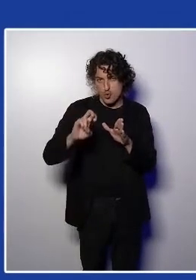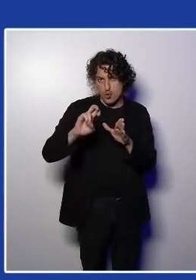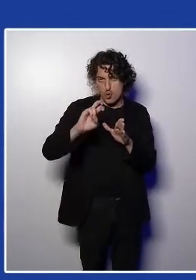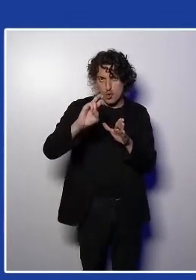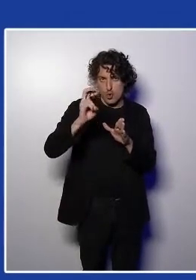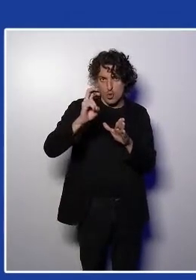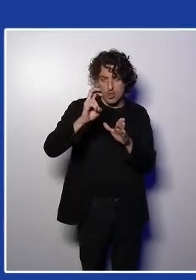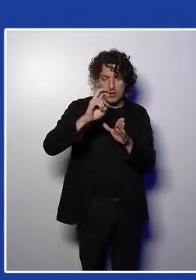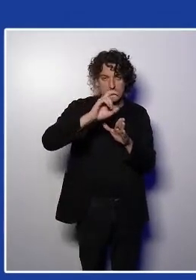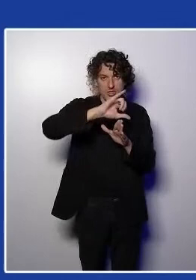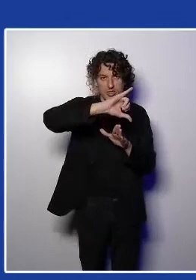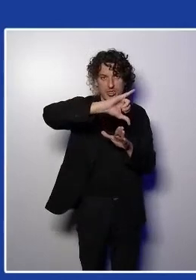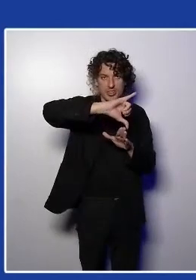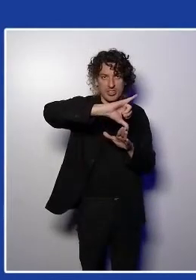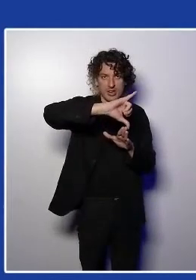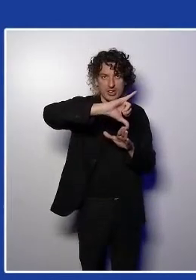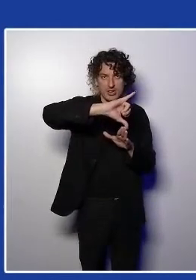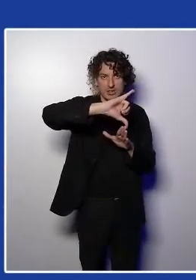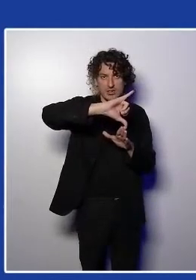parte limita